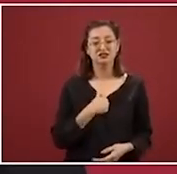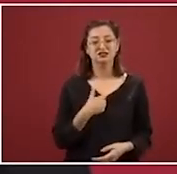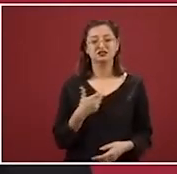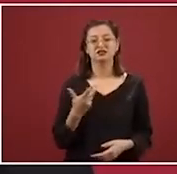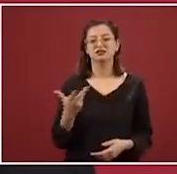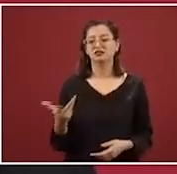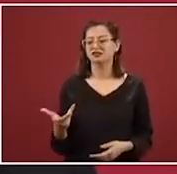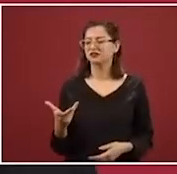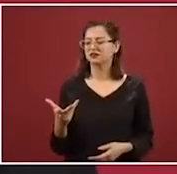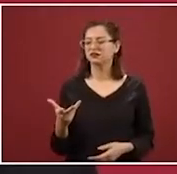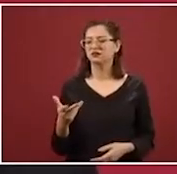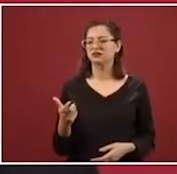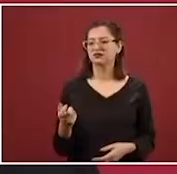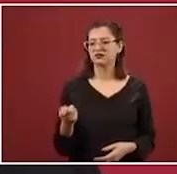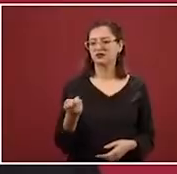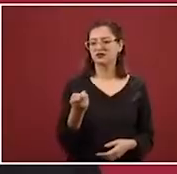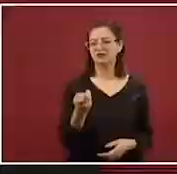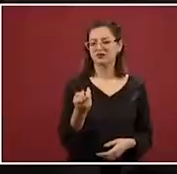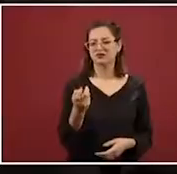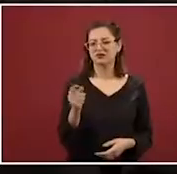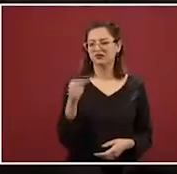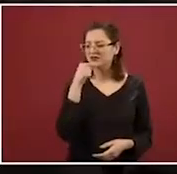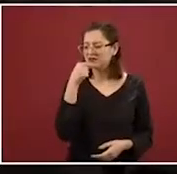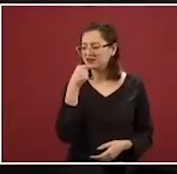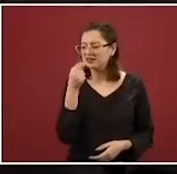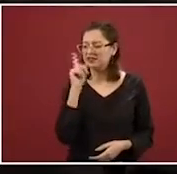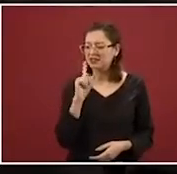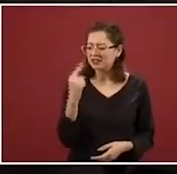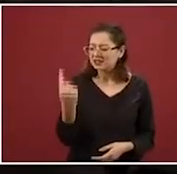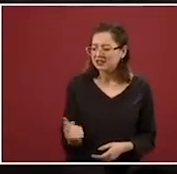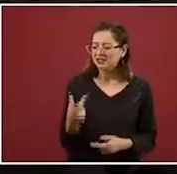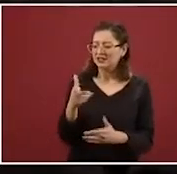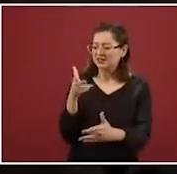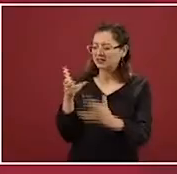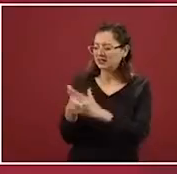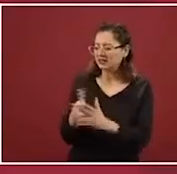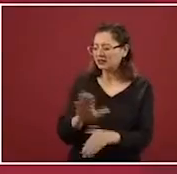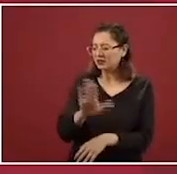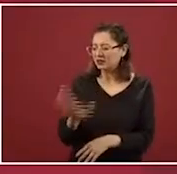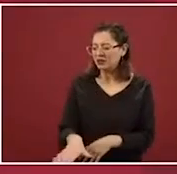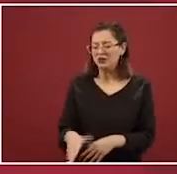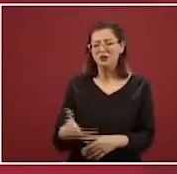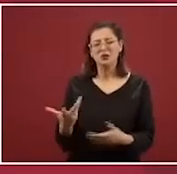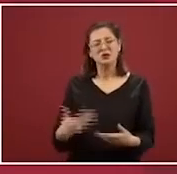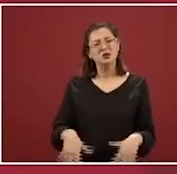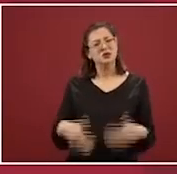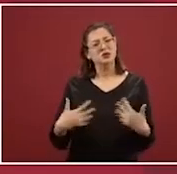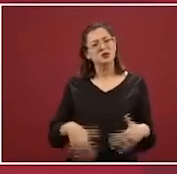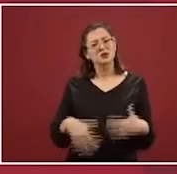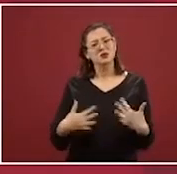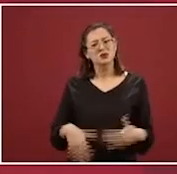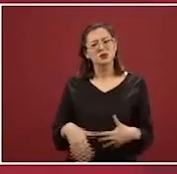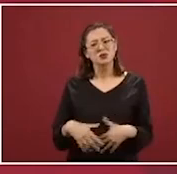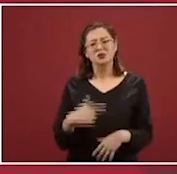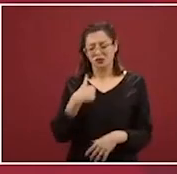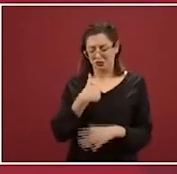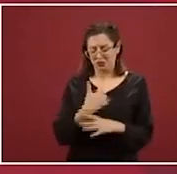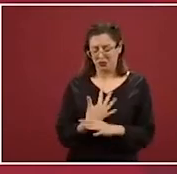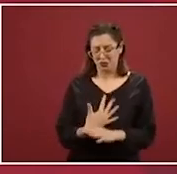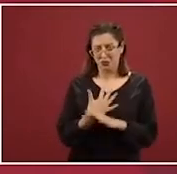del asesinato de la niña, yo aquí dije, nada más que eso